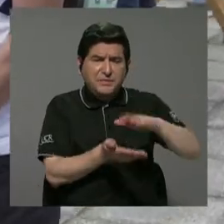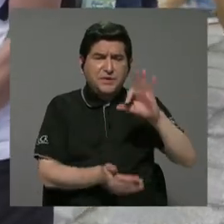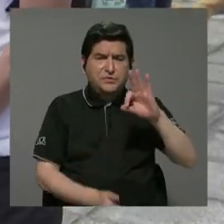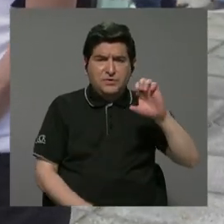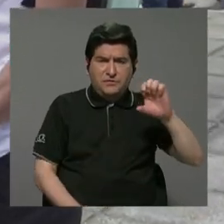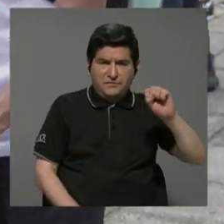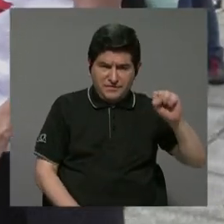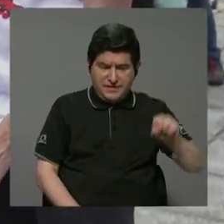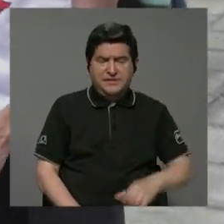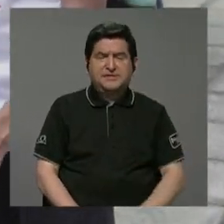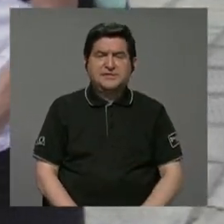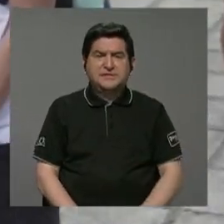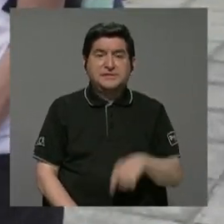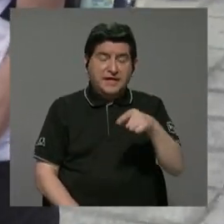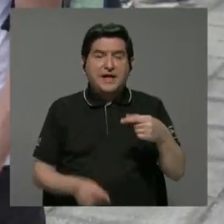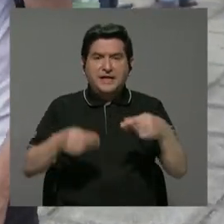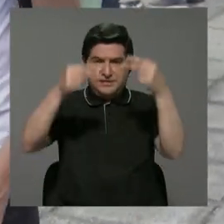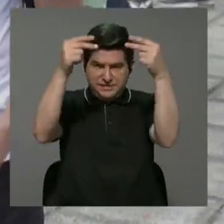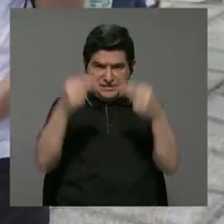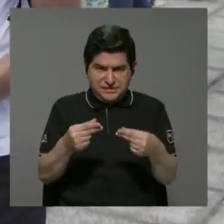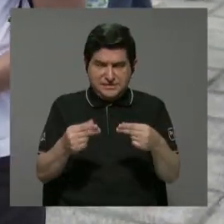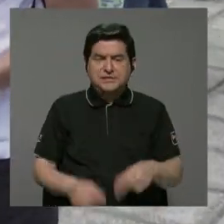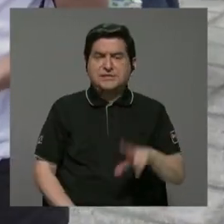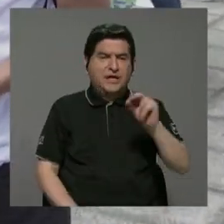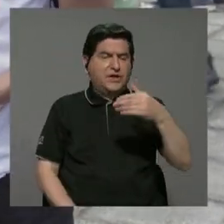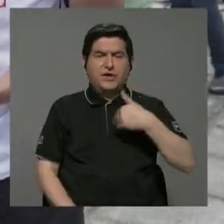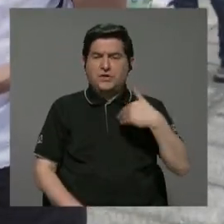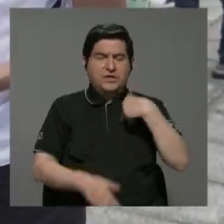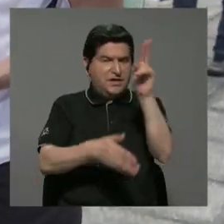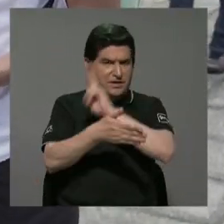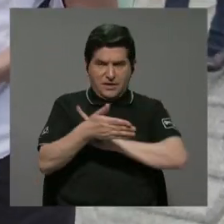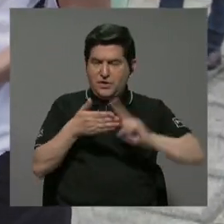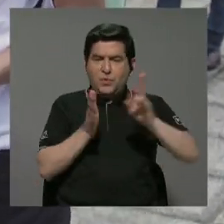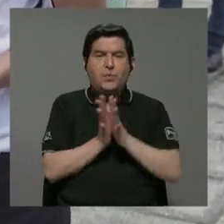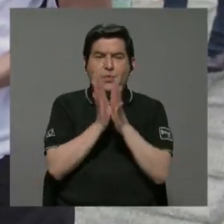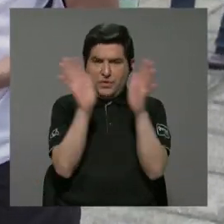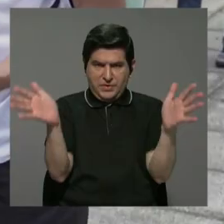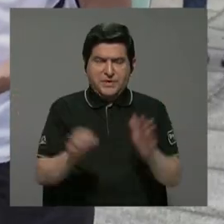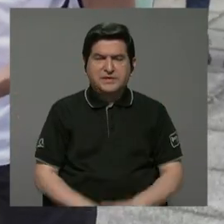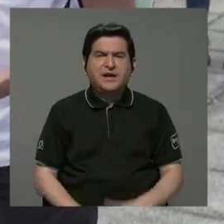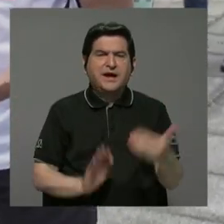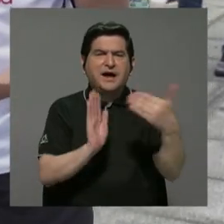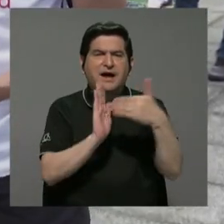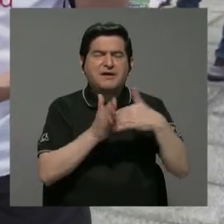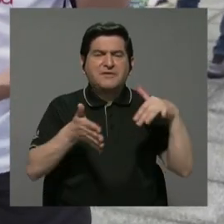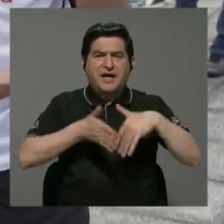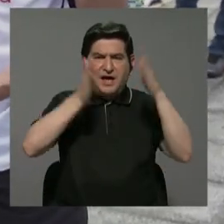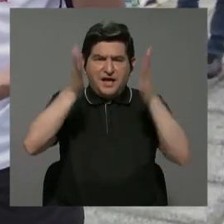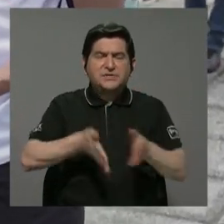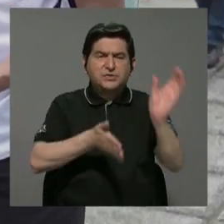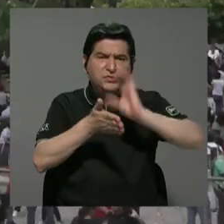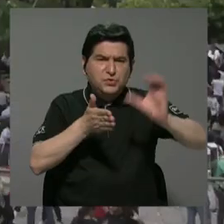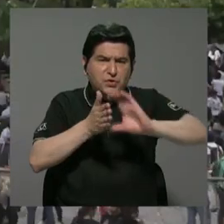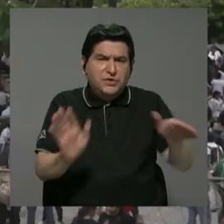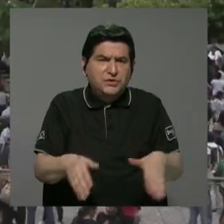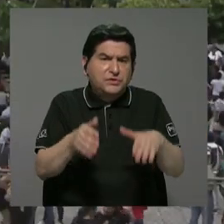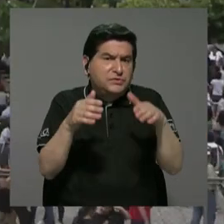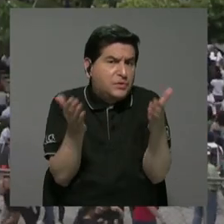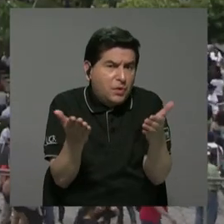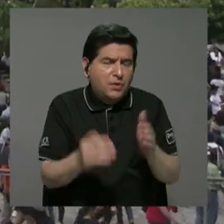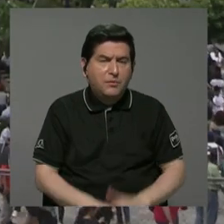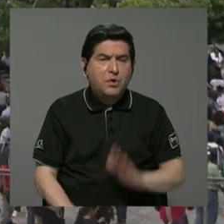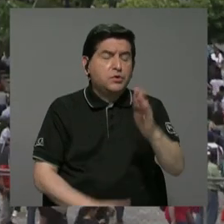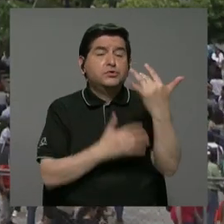Y ese presupuesto que están dejando de percibir las universidades públicas, ¿cómo afecta a los estudiantes que están en el colegio, verdad? Con